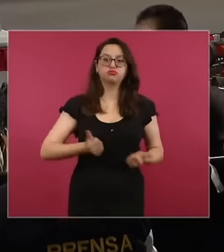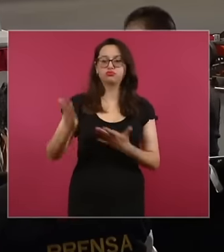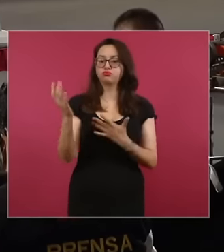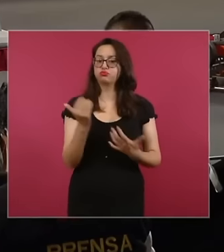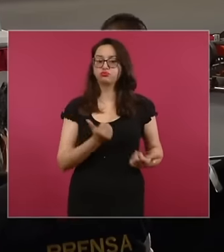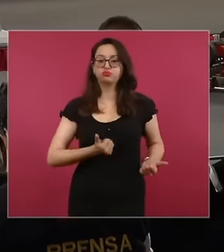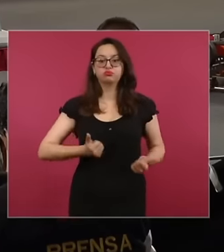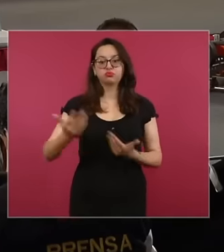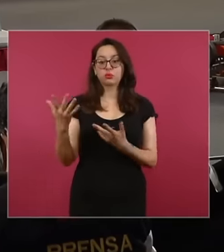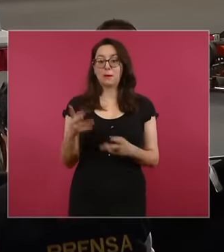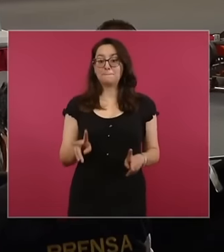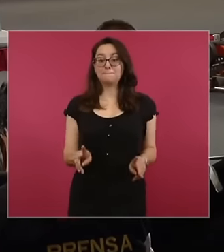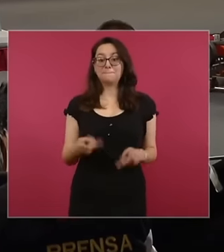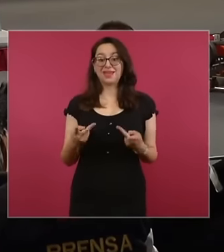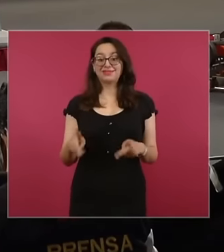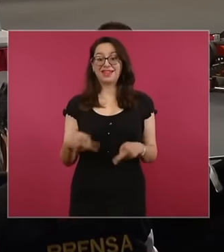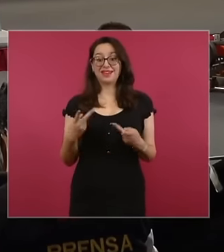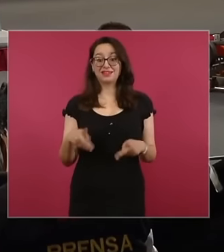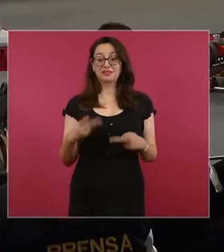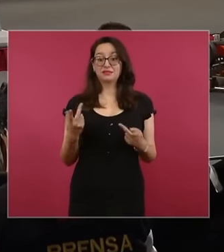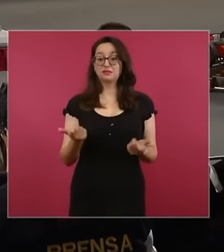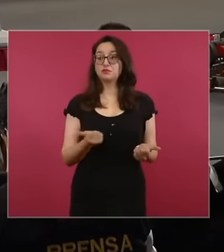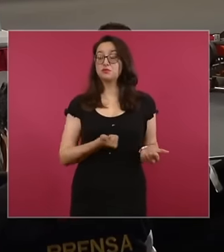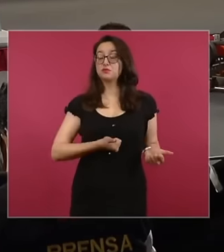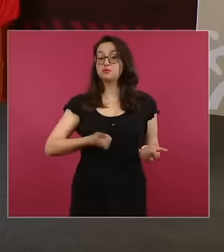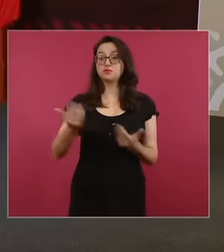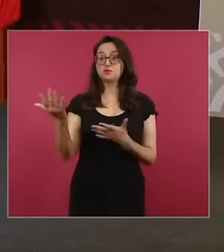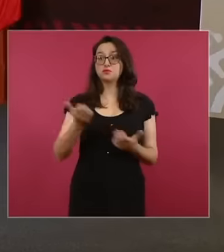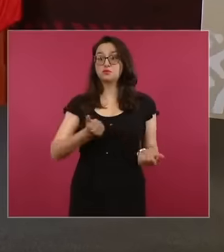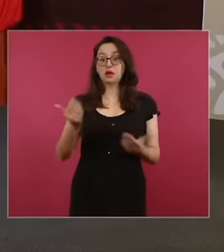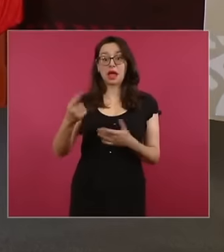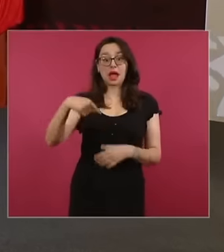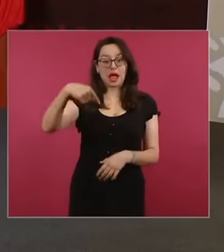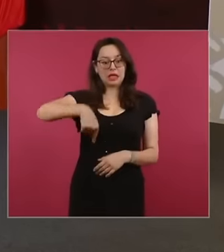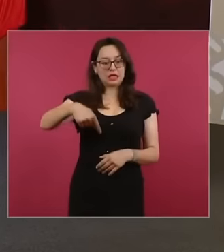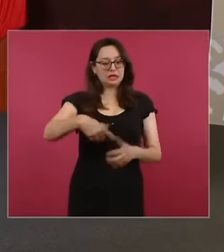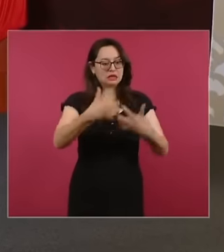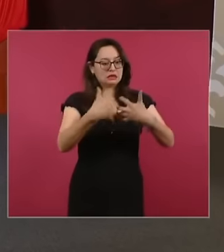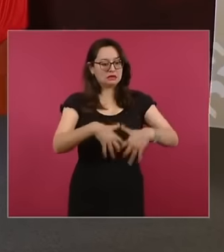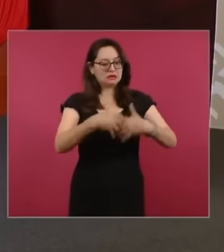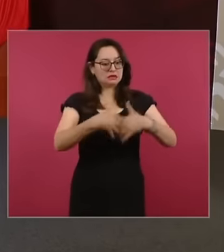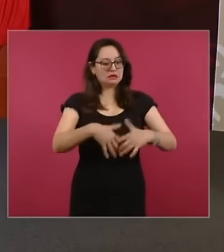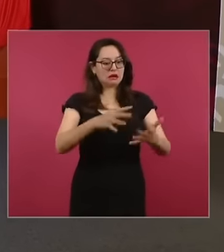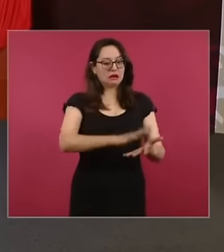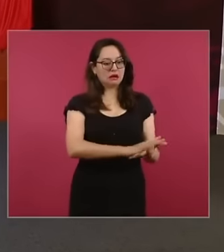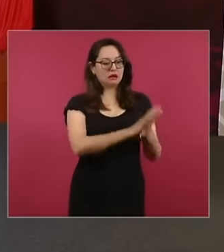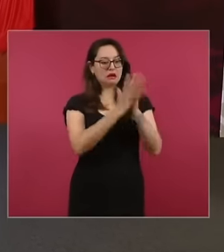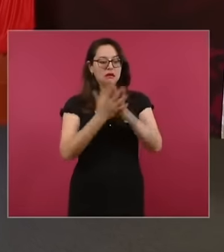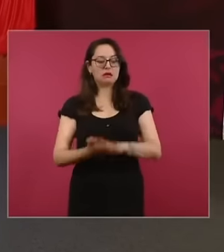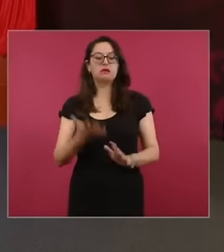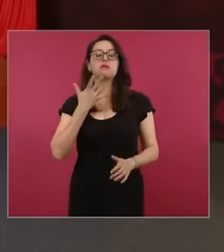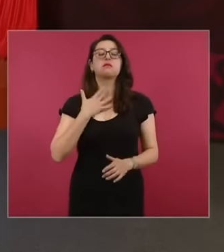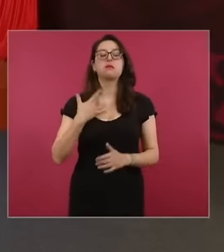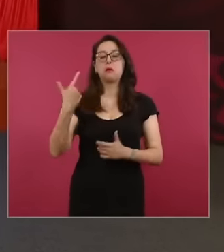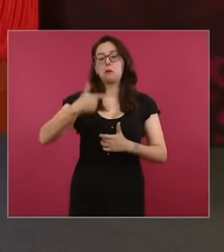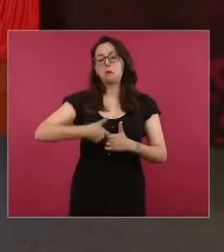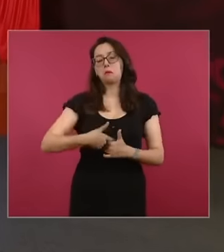la exportación y muy poco se destinaba a la refinación.